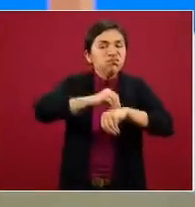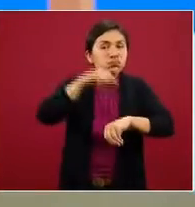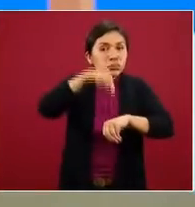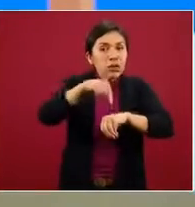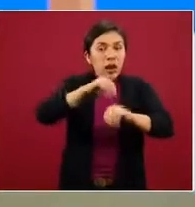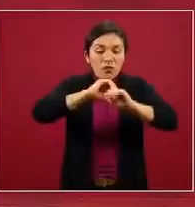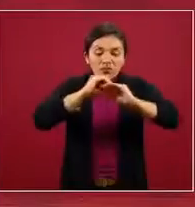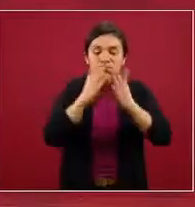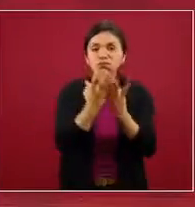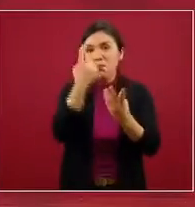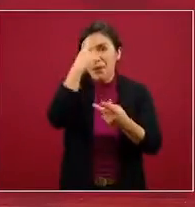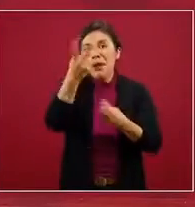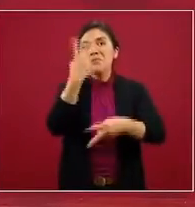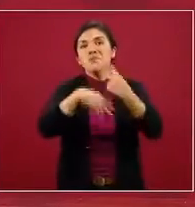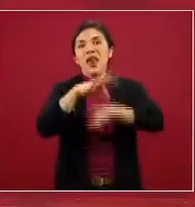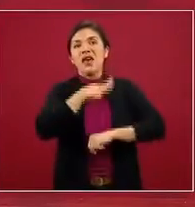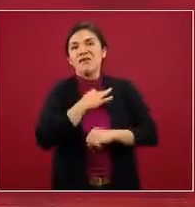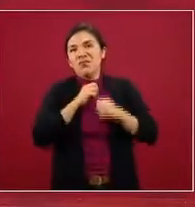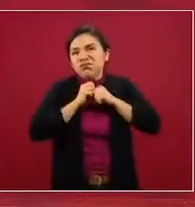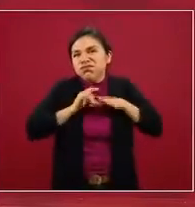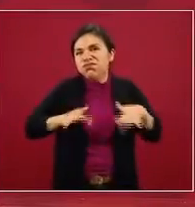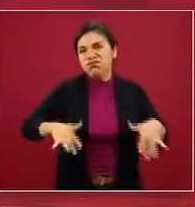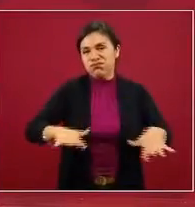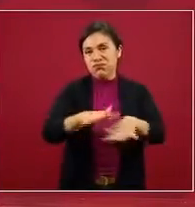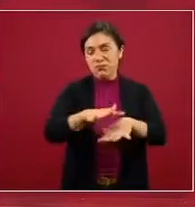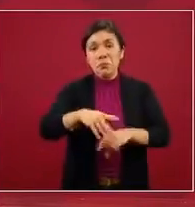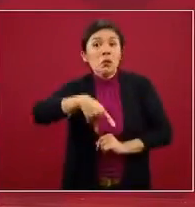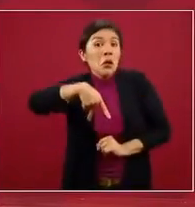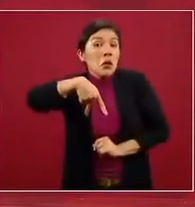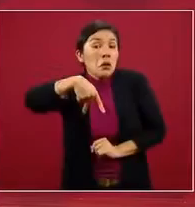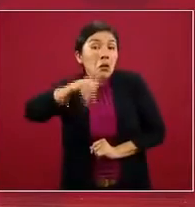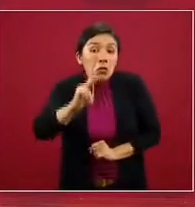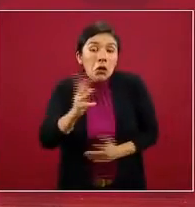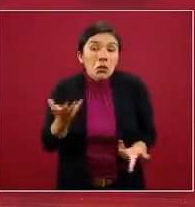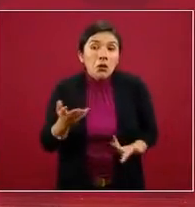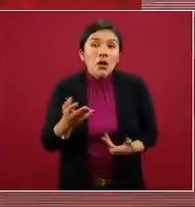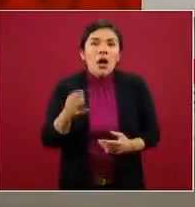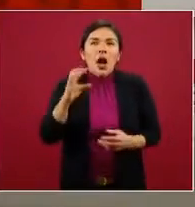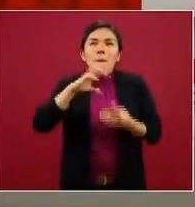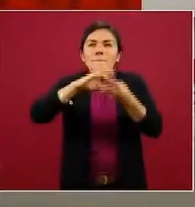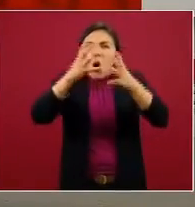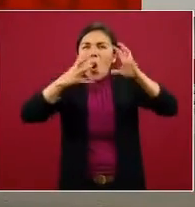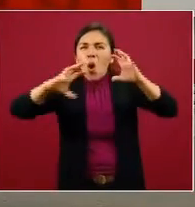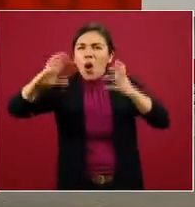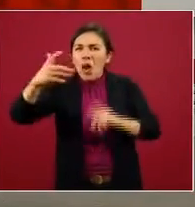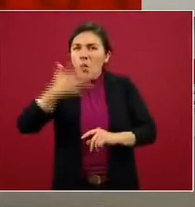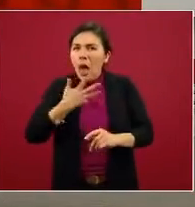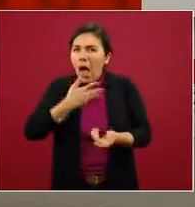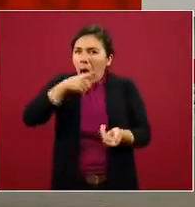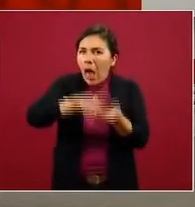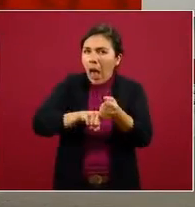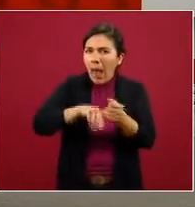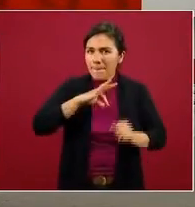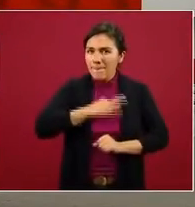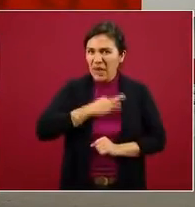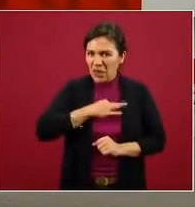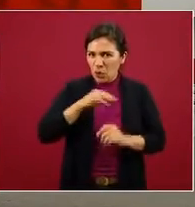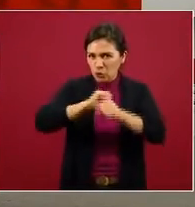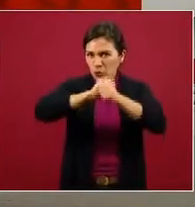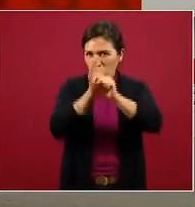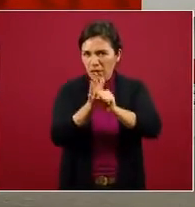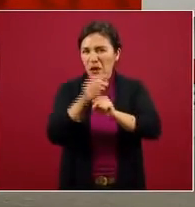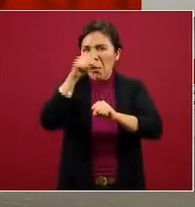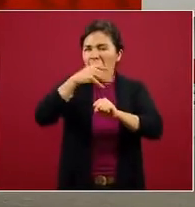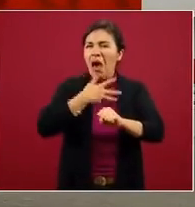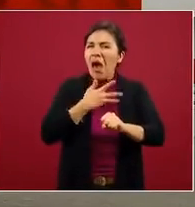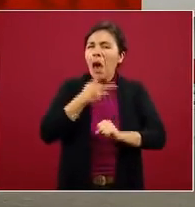para poder causar la infección. Sin embargo, las moléculas de que está hecho el virus,